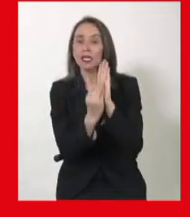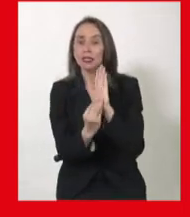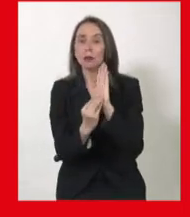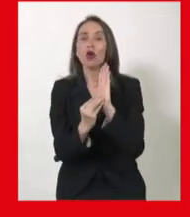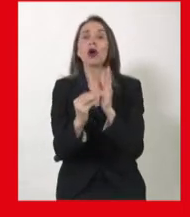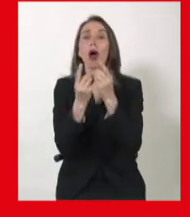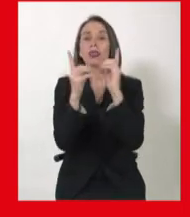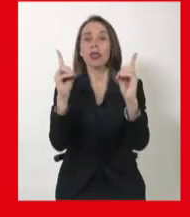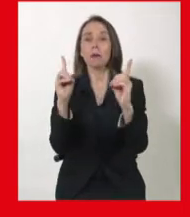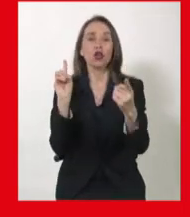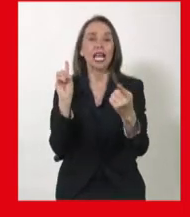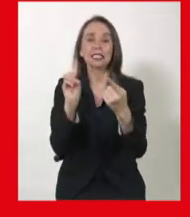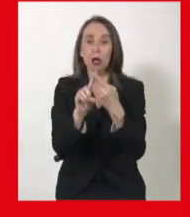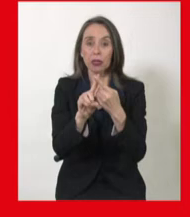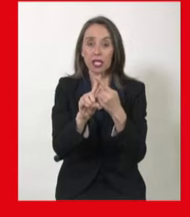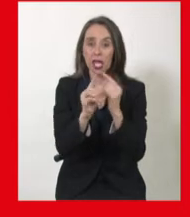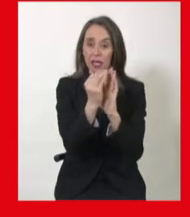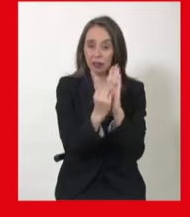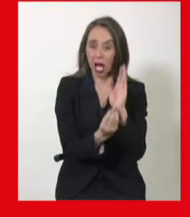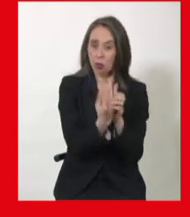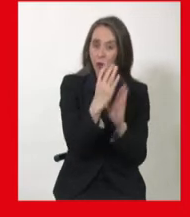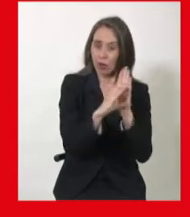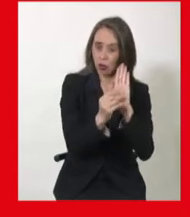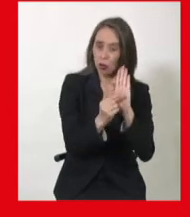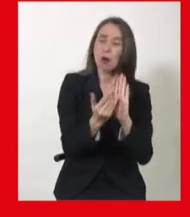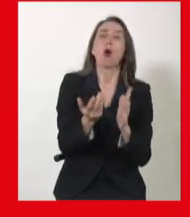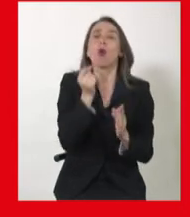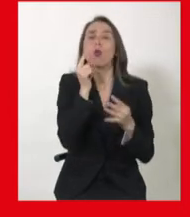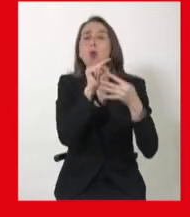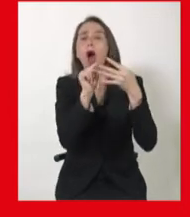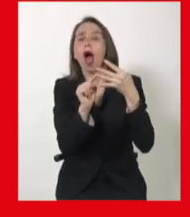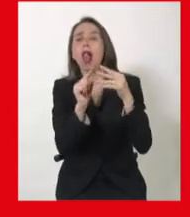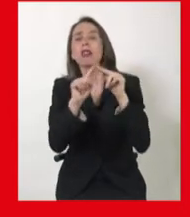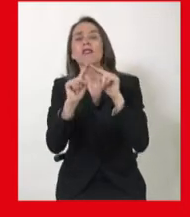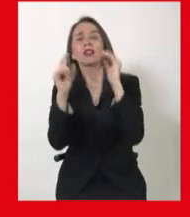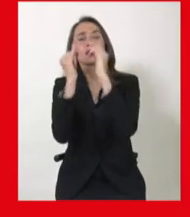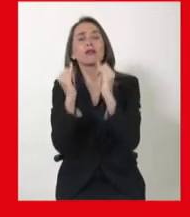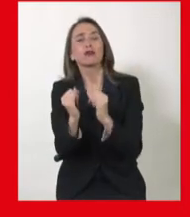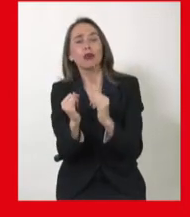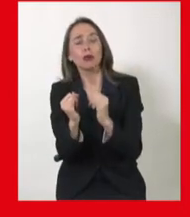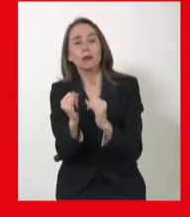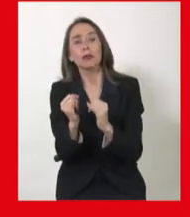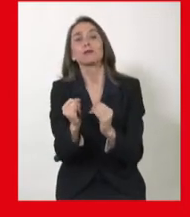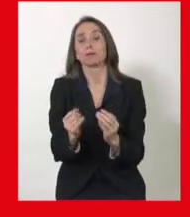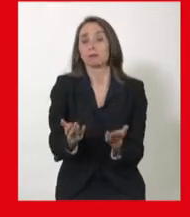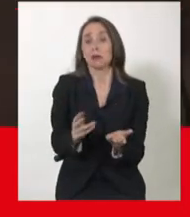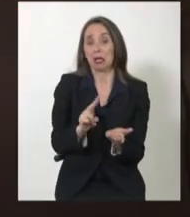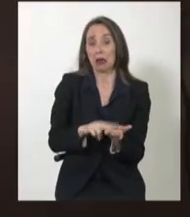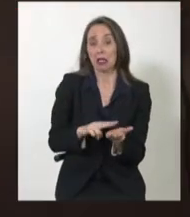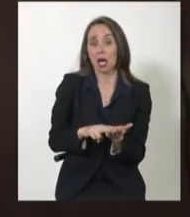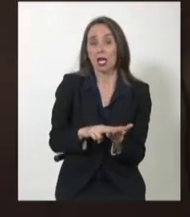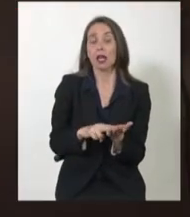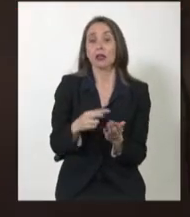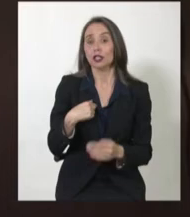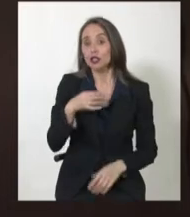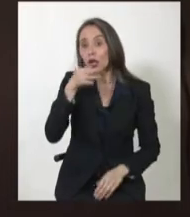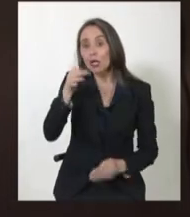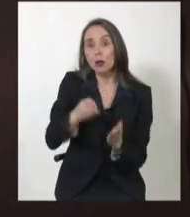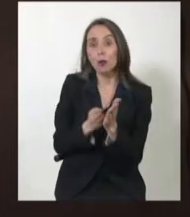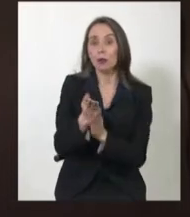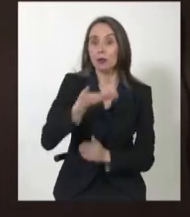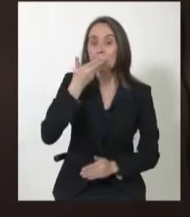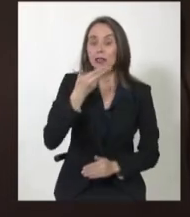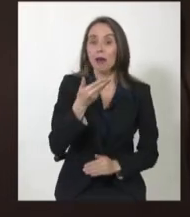directa en una nueva constitución? ¿Cuáles serían estos mecanismos? En realidad tenemos, como decía yo al comienzo,